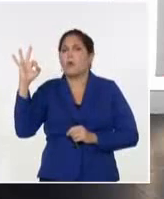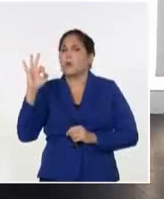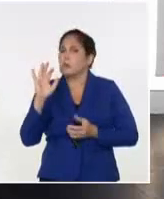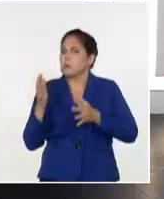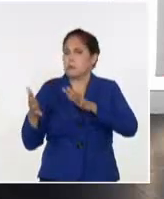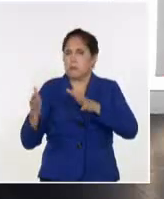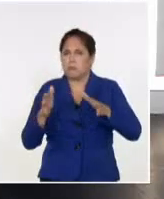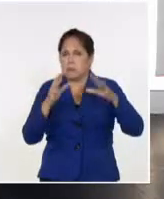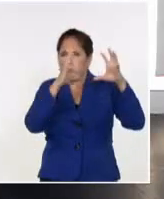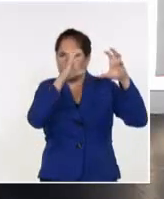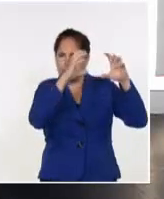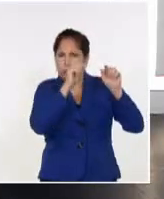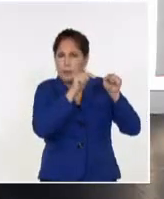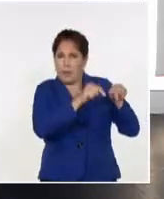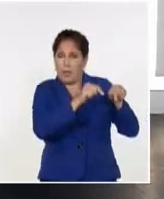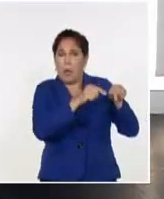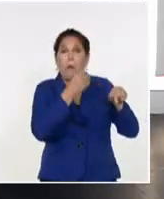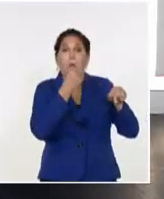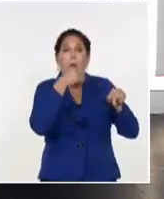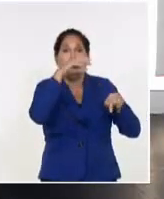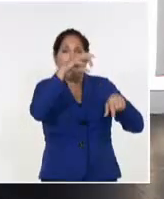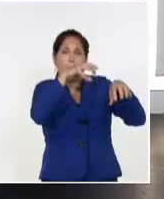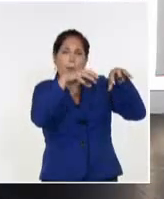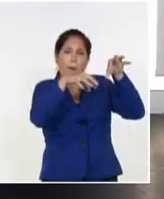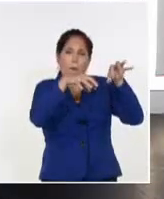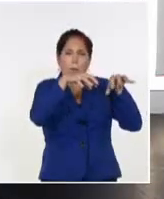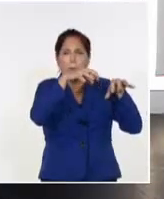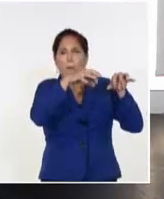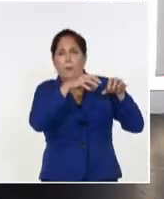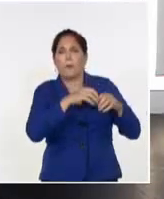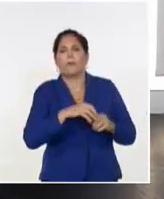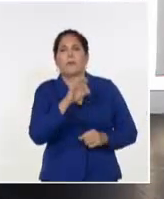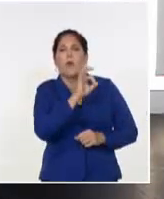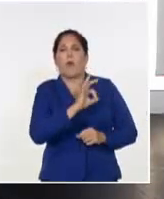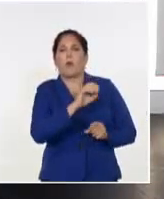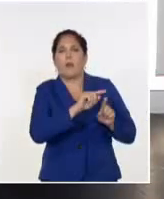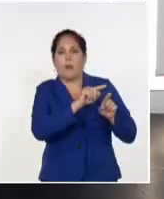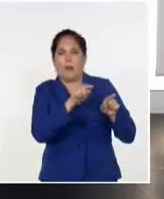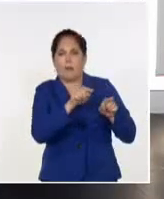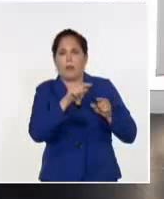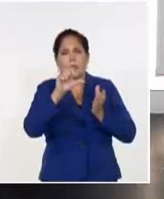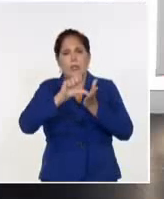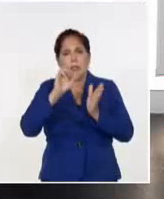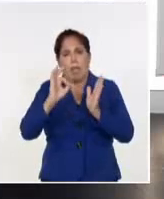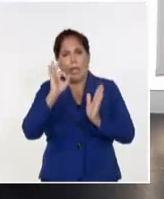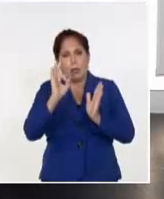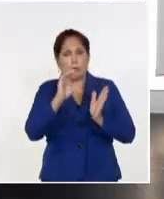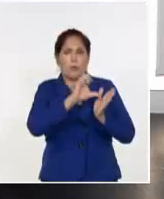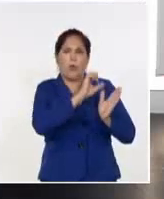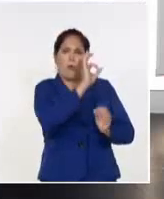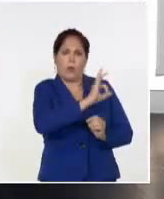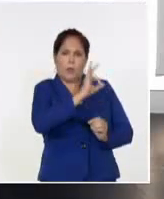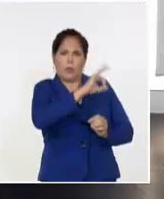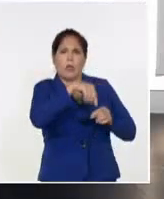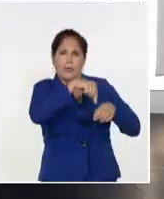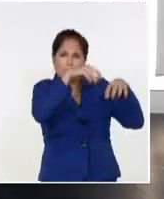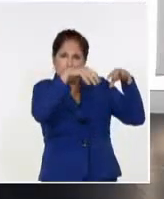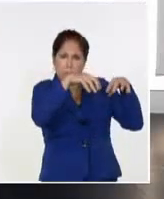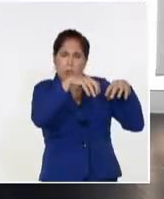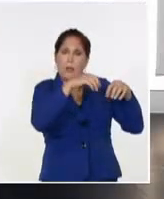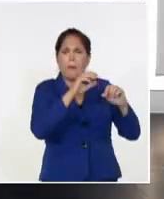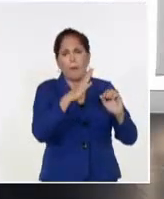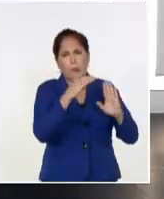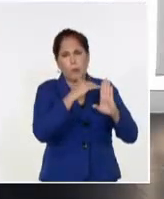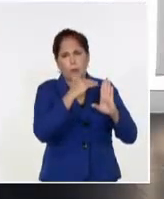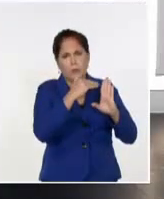nublado con aisladas lluvias de manera ocasional hacia zonas de la costa norte del centro y el oriente del país. Desde el final de la mañana